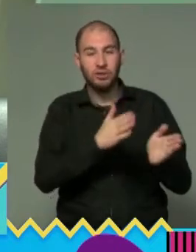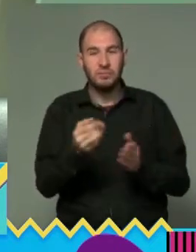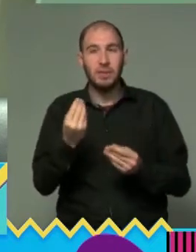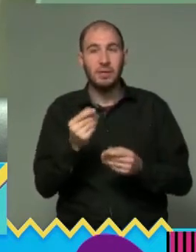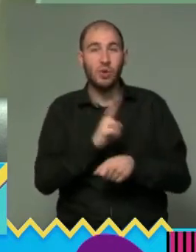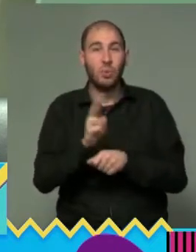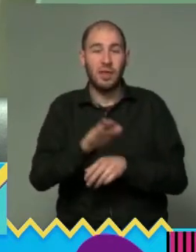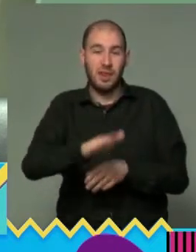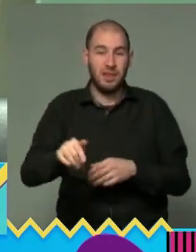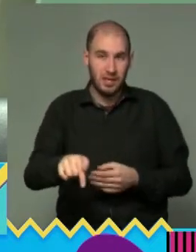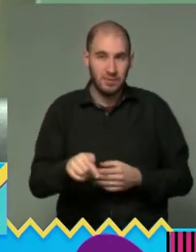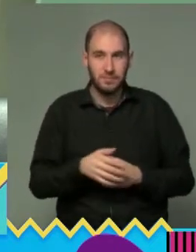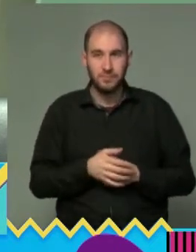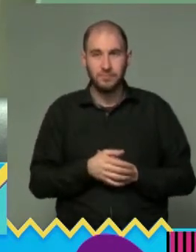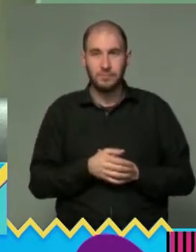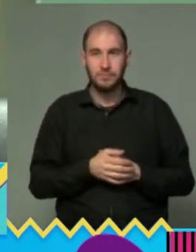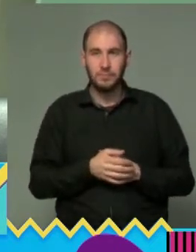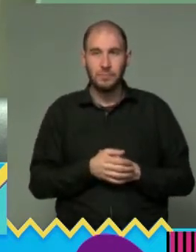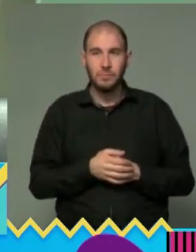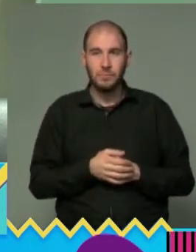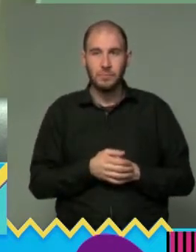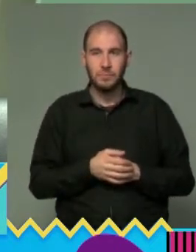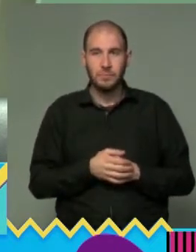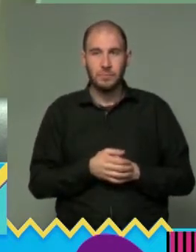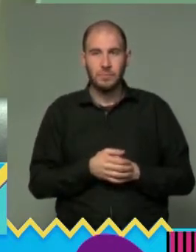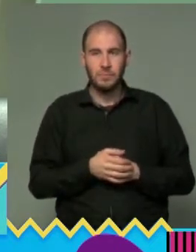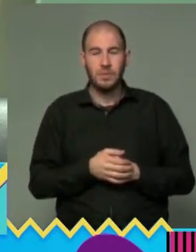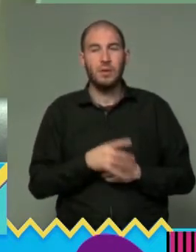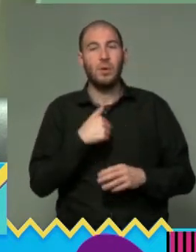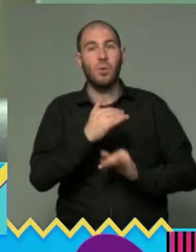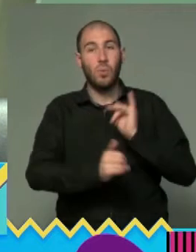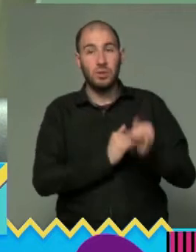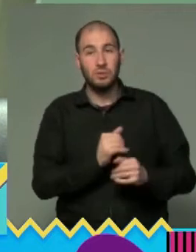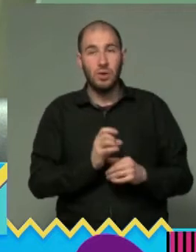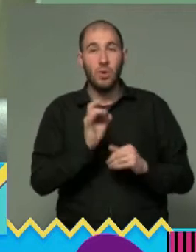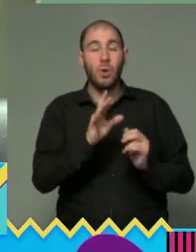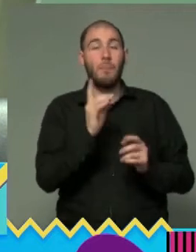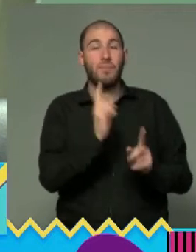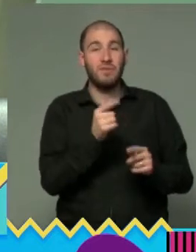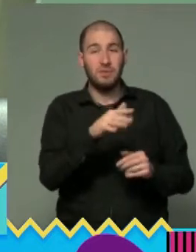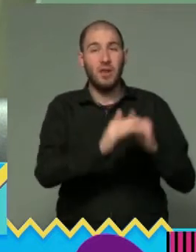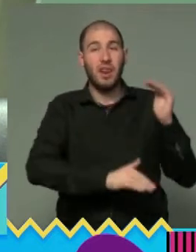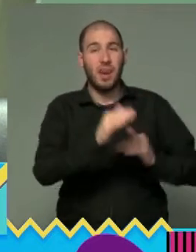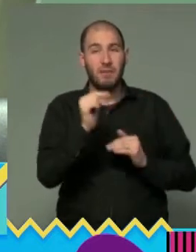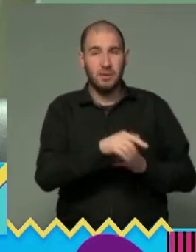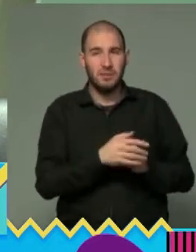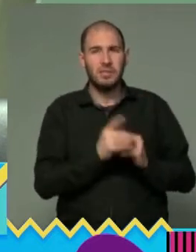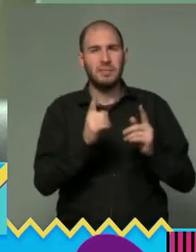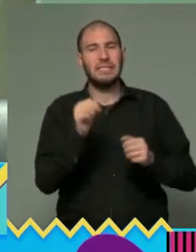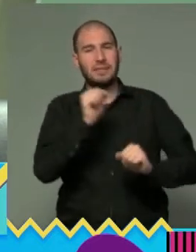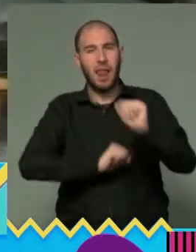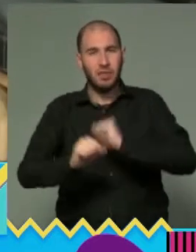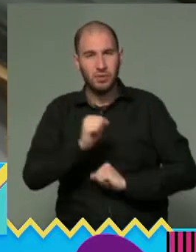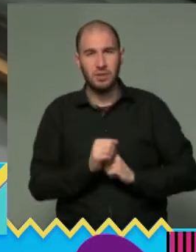fue proteger al nene o a la nena. Bien. Entonces, insisto, si no fuera por la docencia en ese nivel, incluso a veces por los